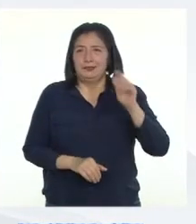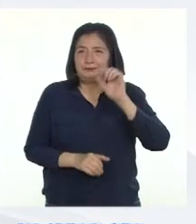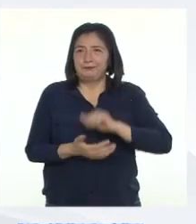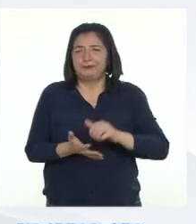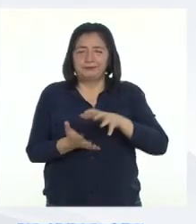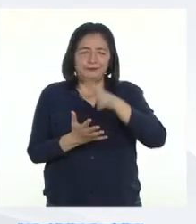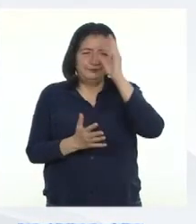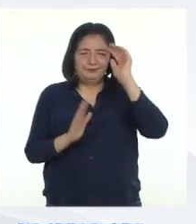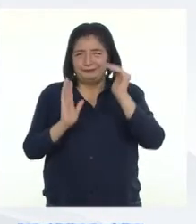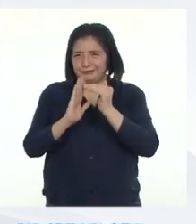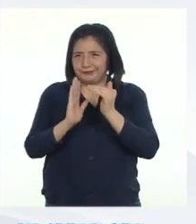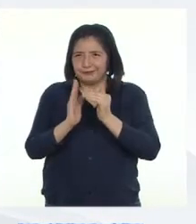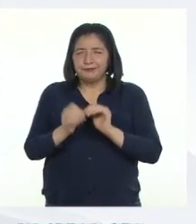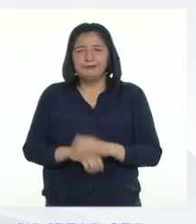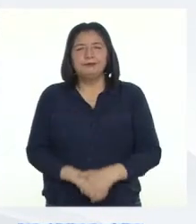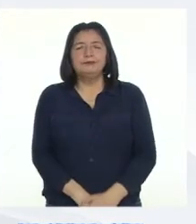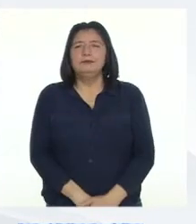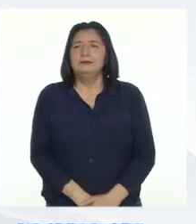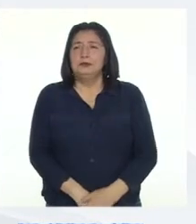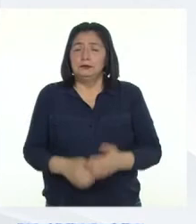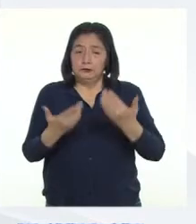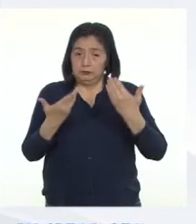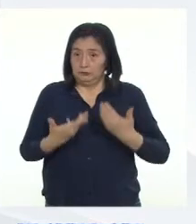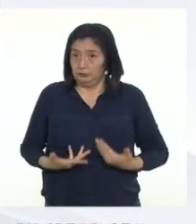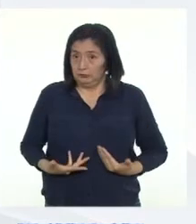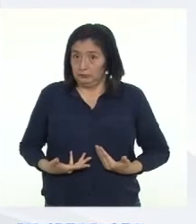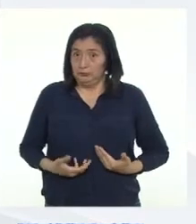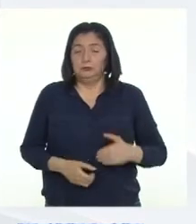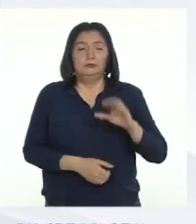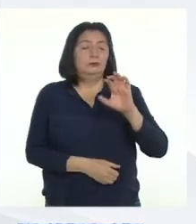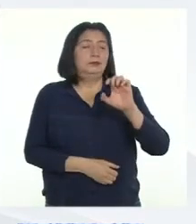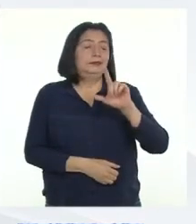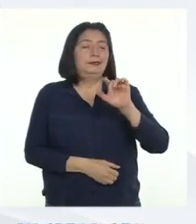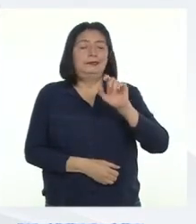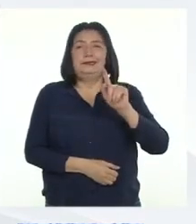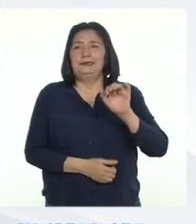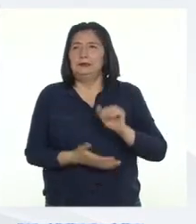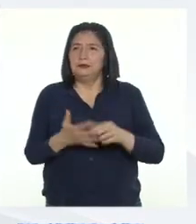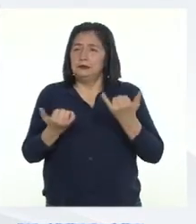niñas de Aprendo en Casa. Yo soy Celeste.